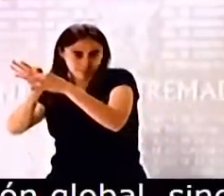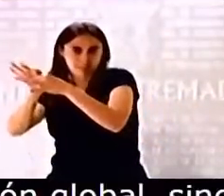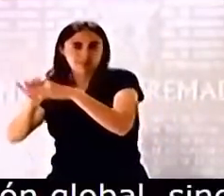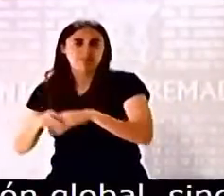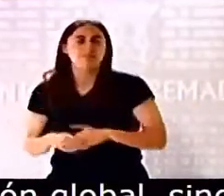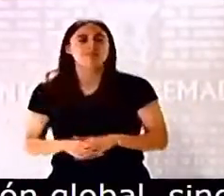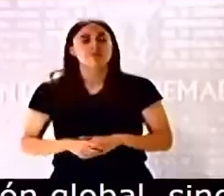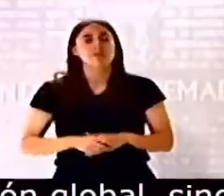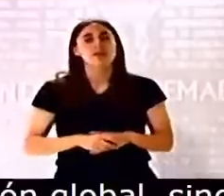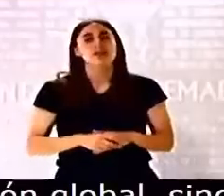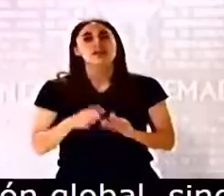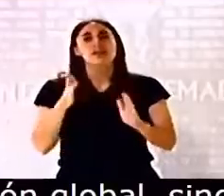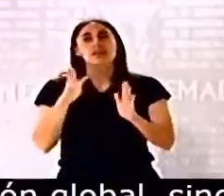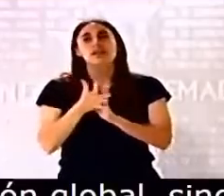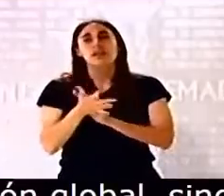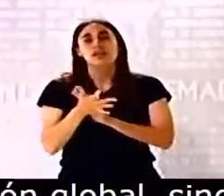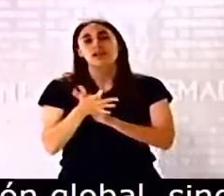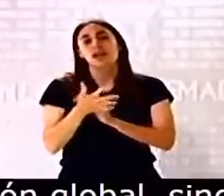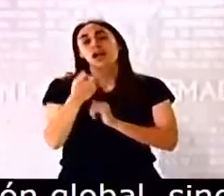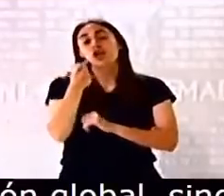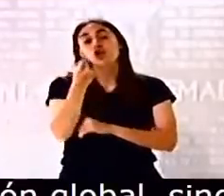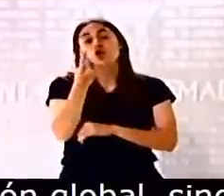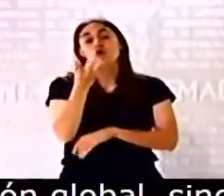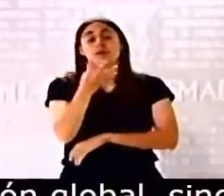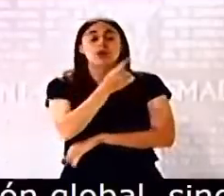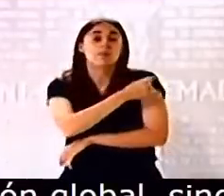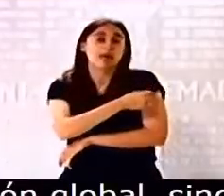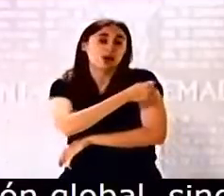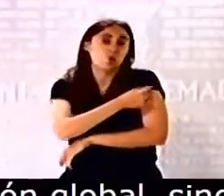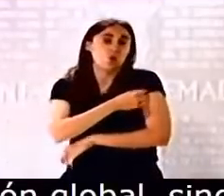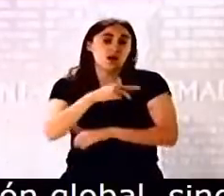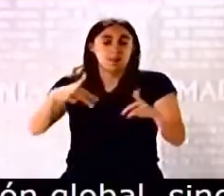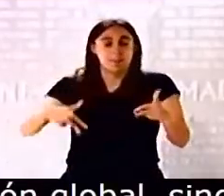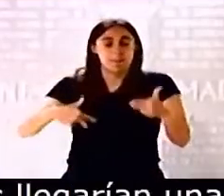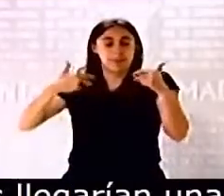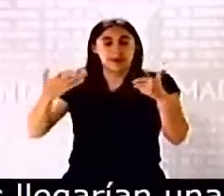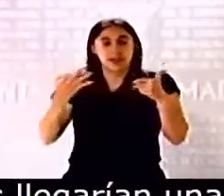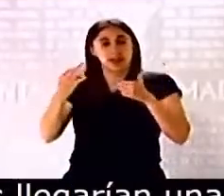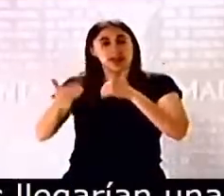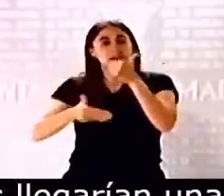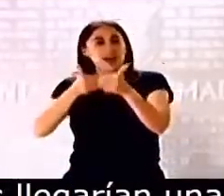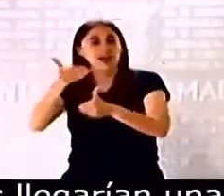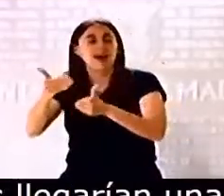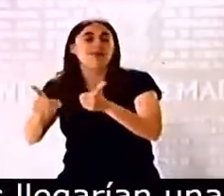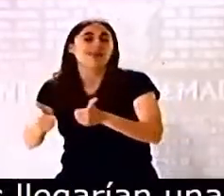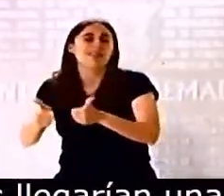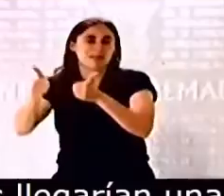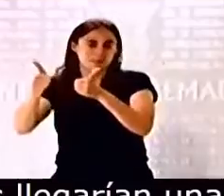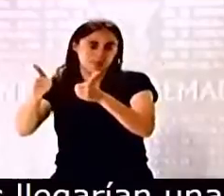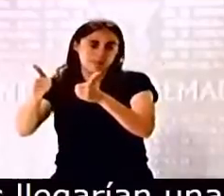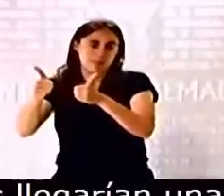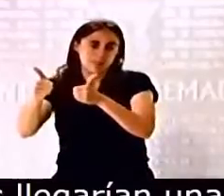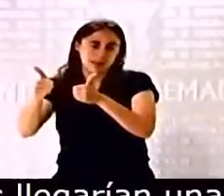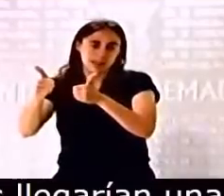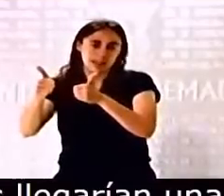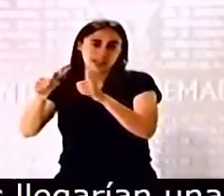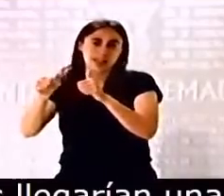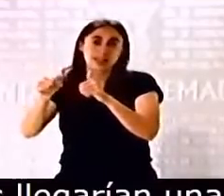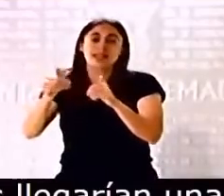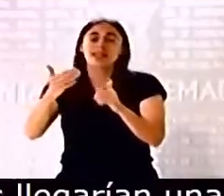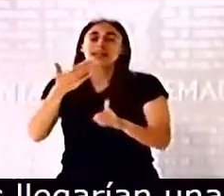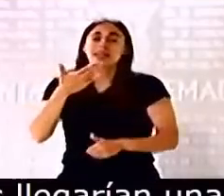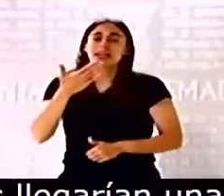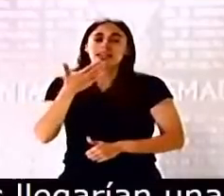y nos llegarían unas cifras de dosis que nos permitirían avanzar aún más y cuanto antes en edades